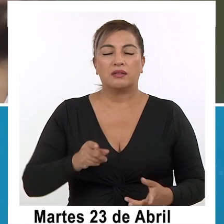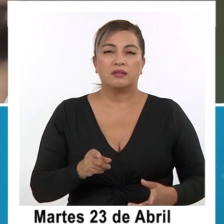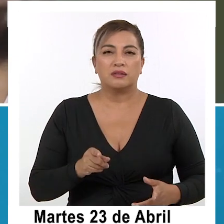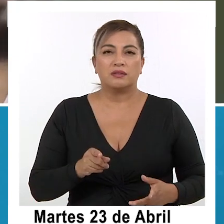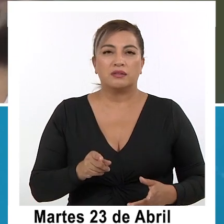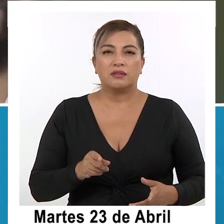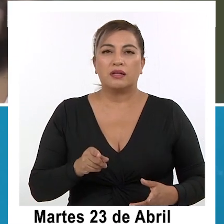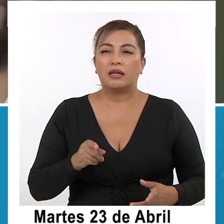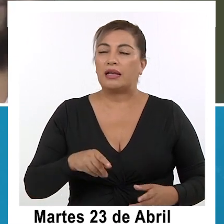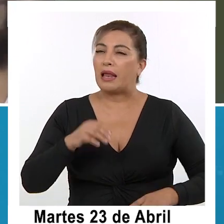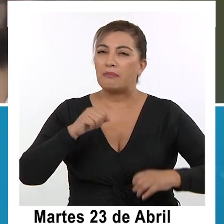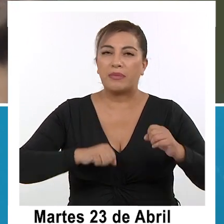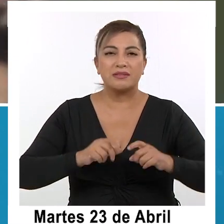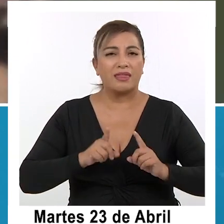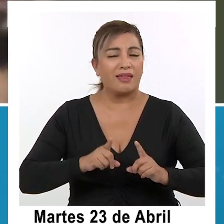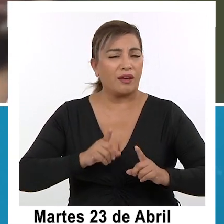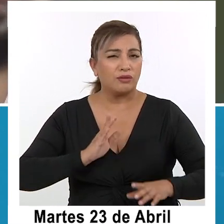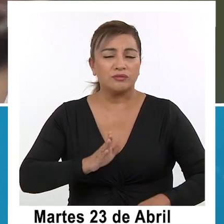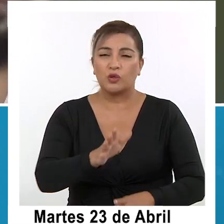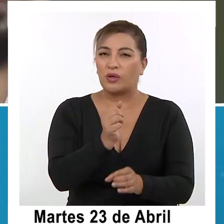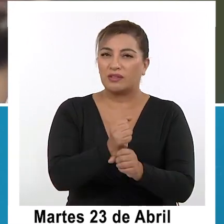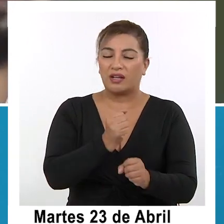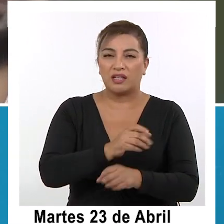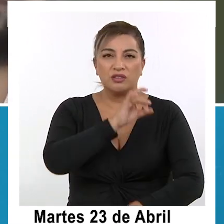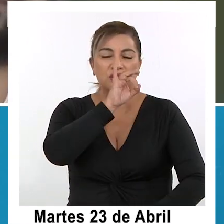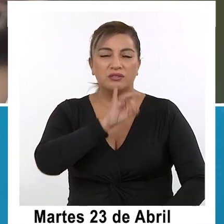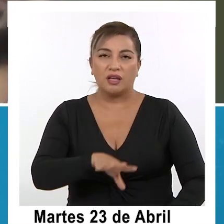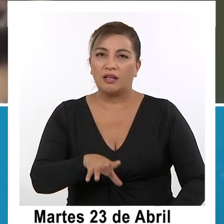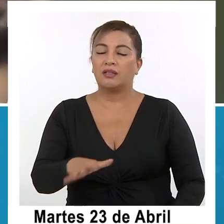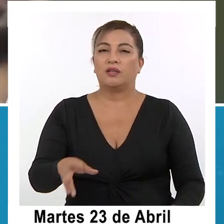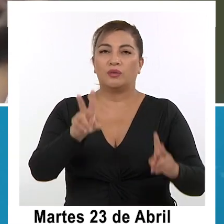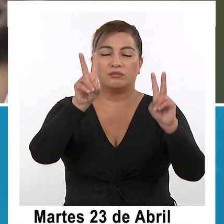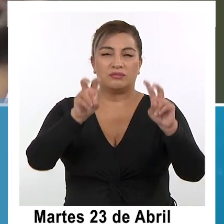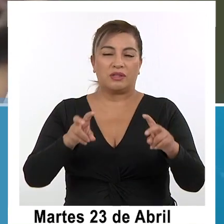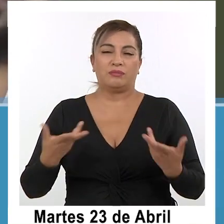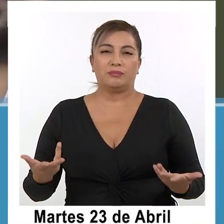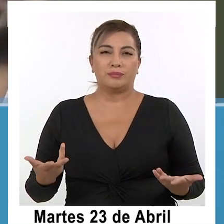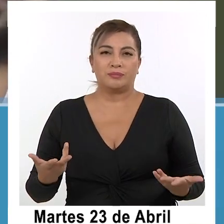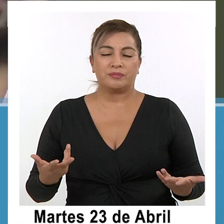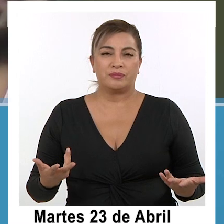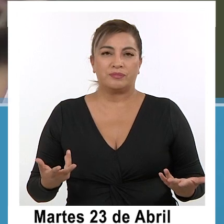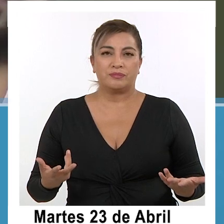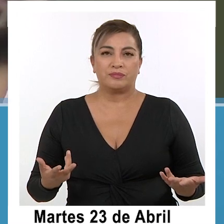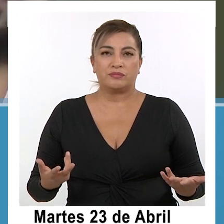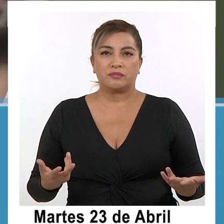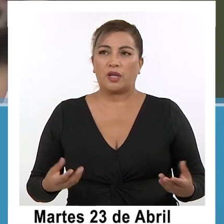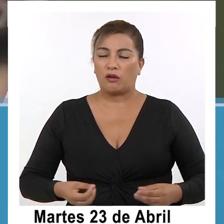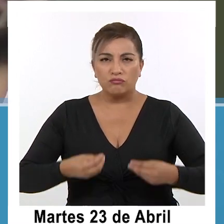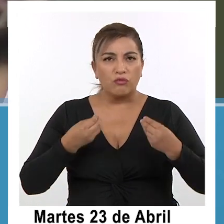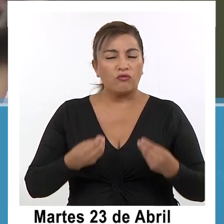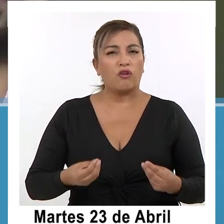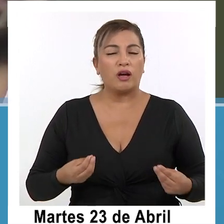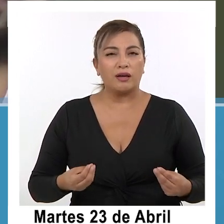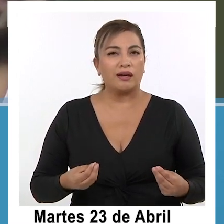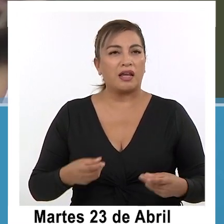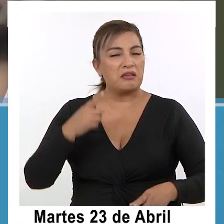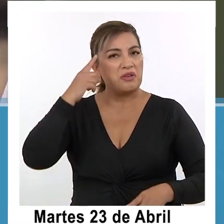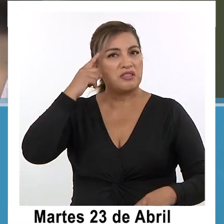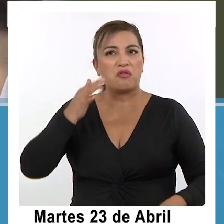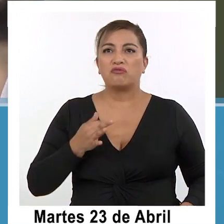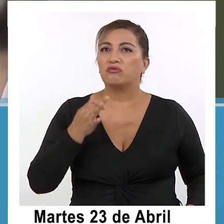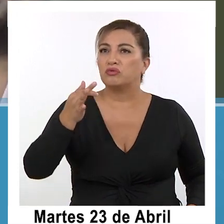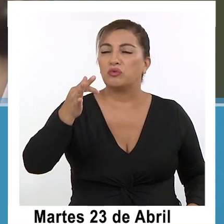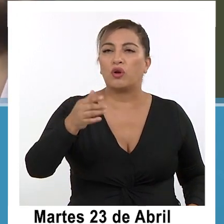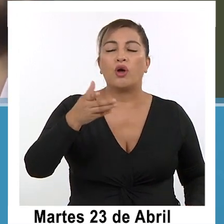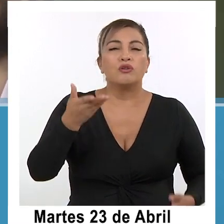industria tiene que seguir trabajando chile tiene tiene una realidad bien sólida y muy auspiciosa En ese sentido si